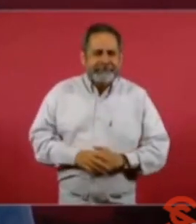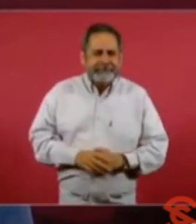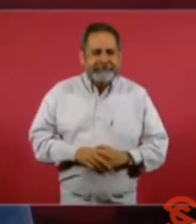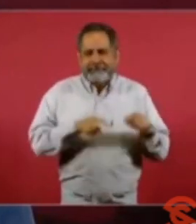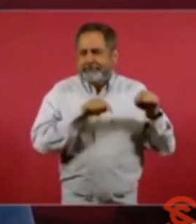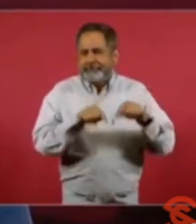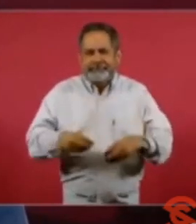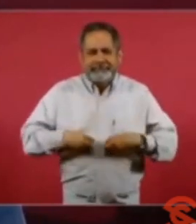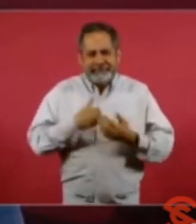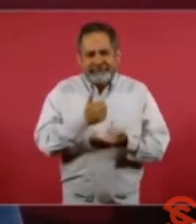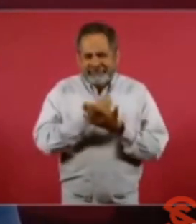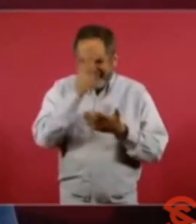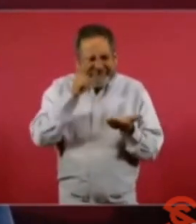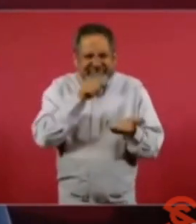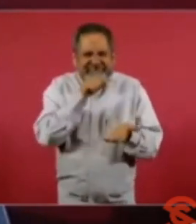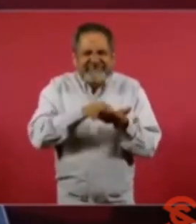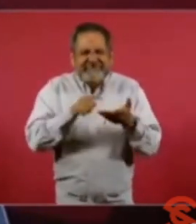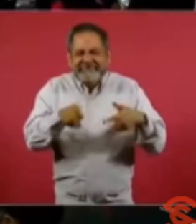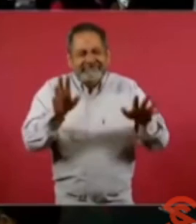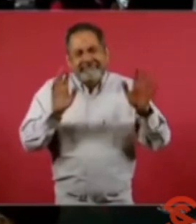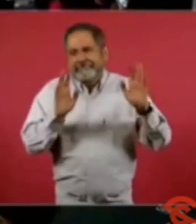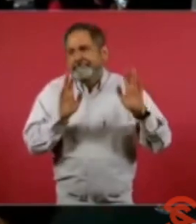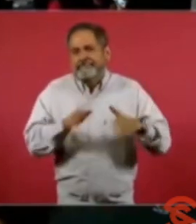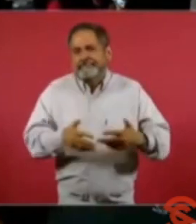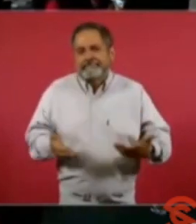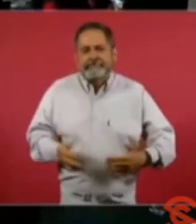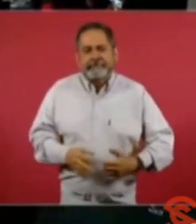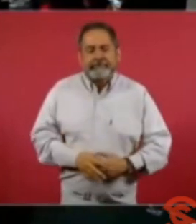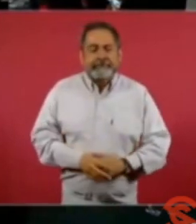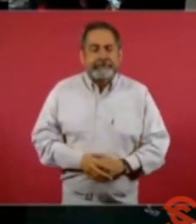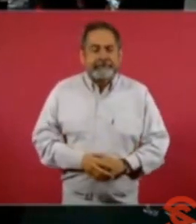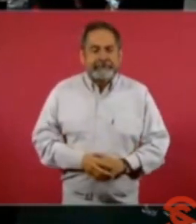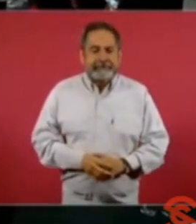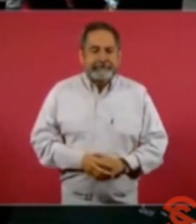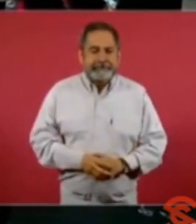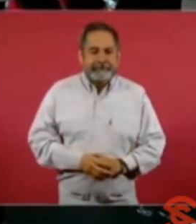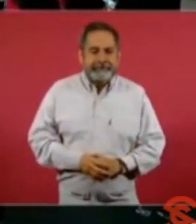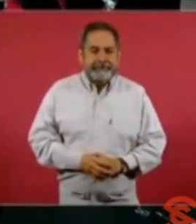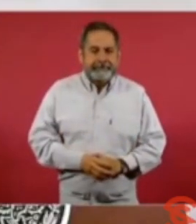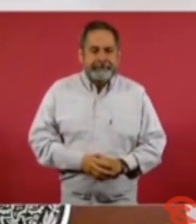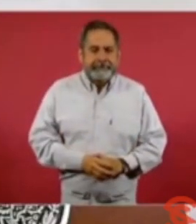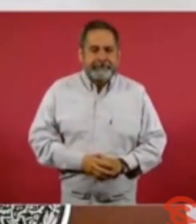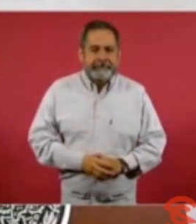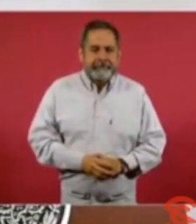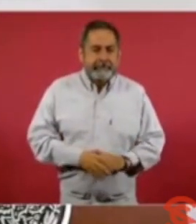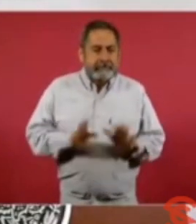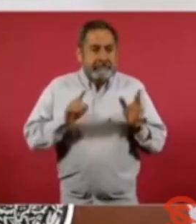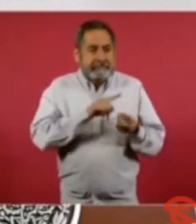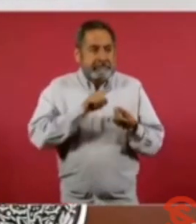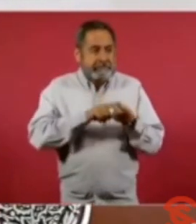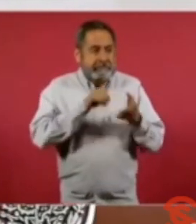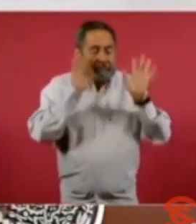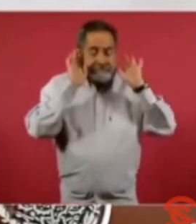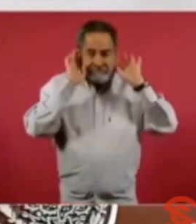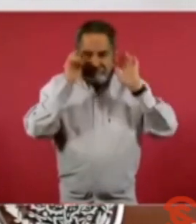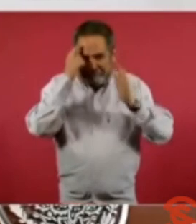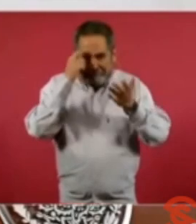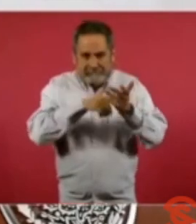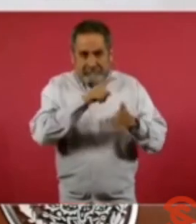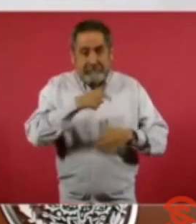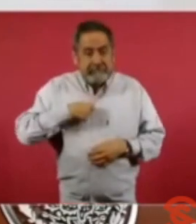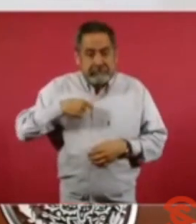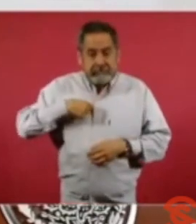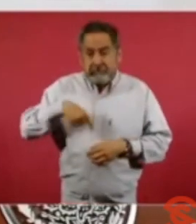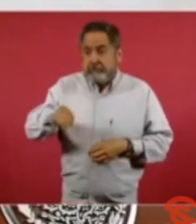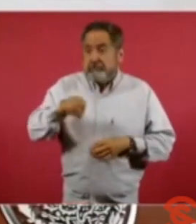la Ciudad de México o a otros lugares Pues quién sabe a dónde van porque yo cuando